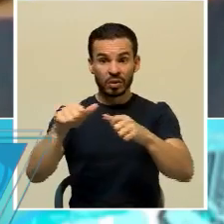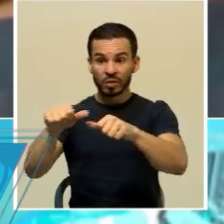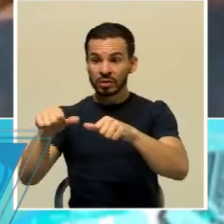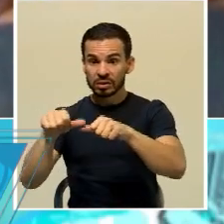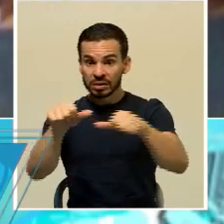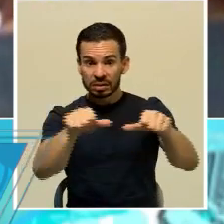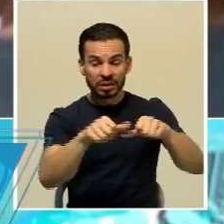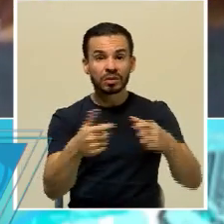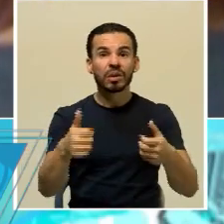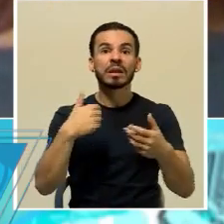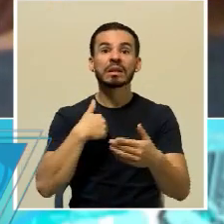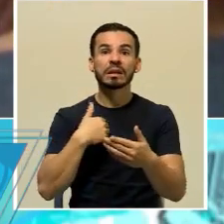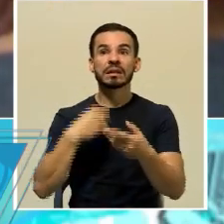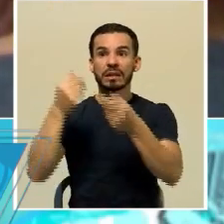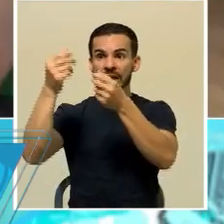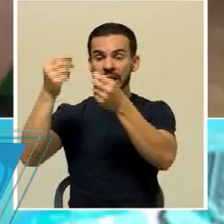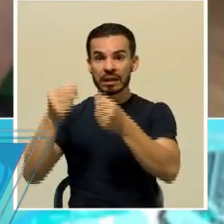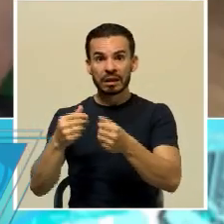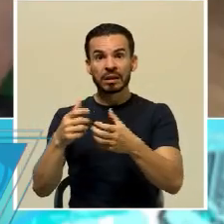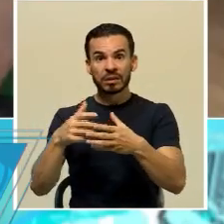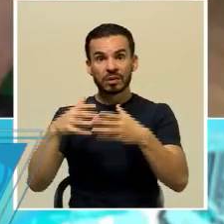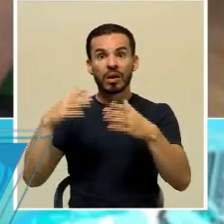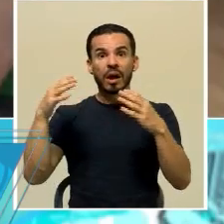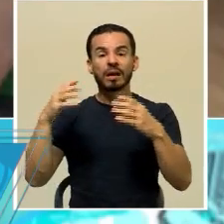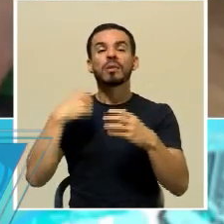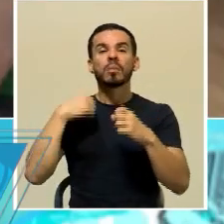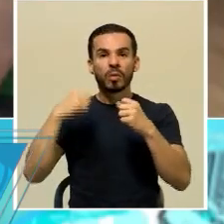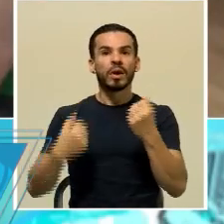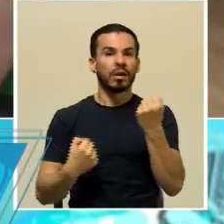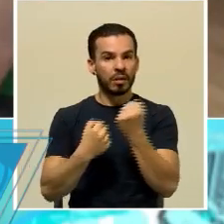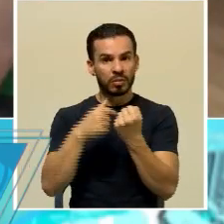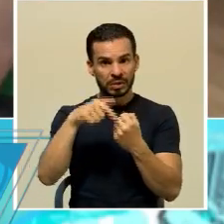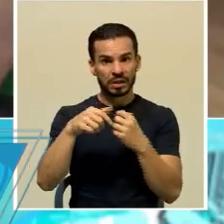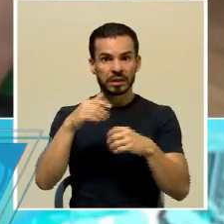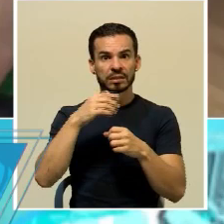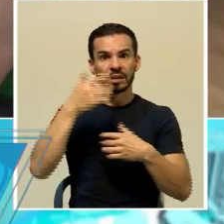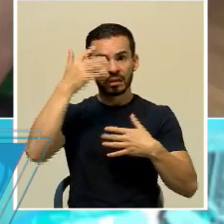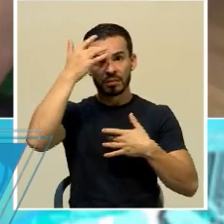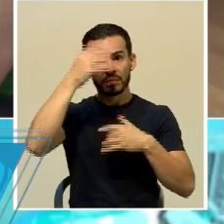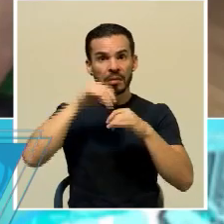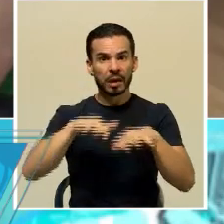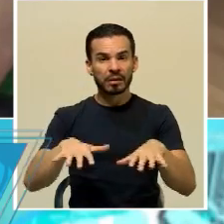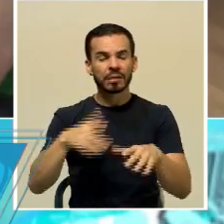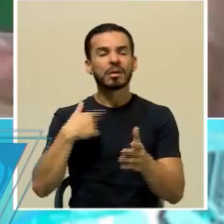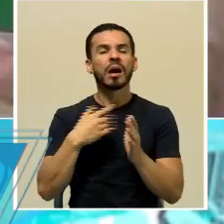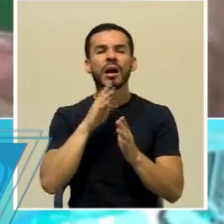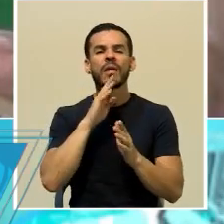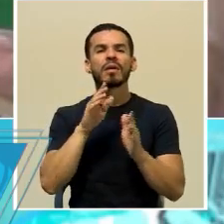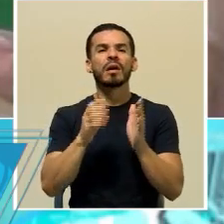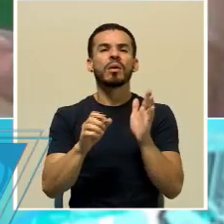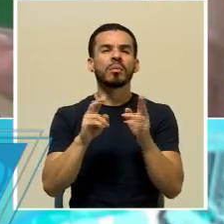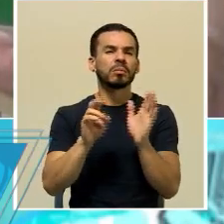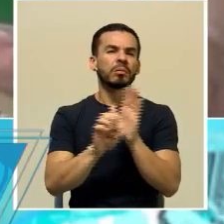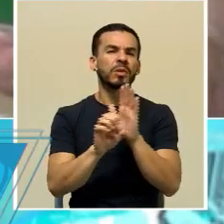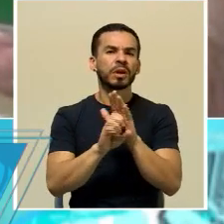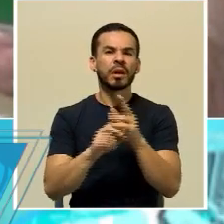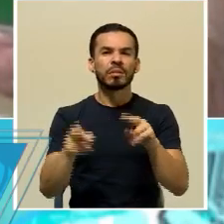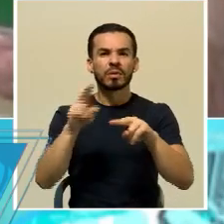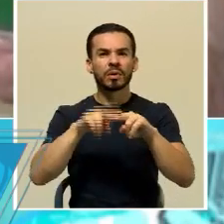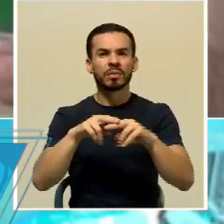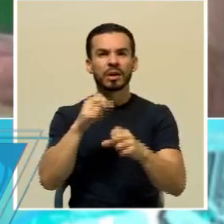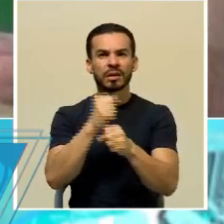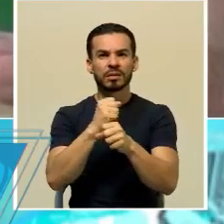sectores que mantienen ingresos altos puedan contribuir en esta pandemia, ¿verdad? Se ha hablado, por ejemplo, de los impuestos a